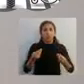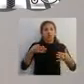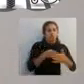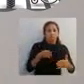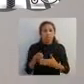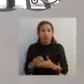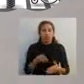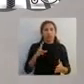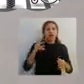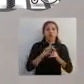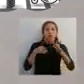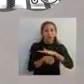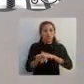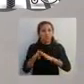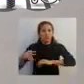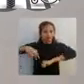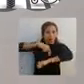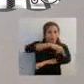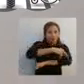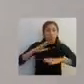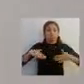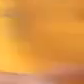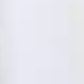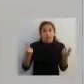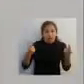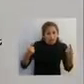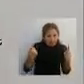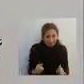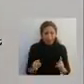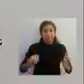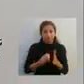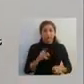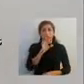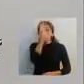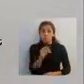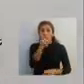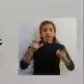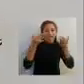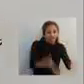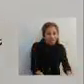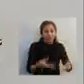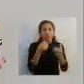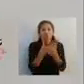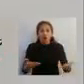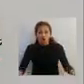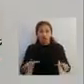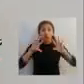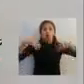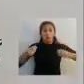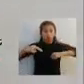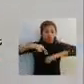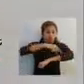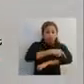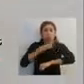la accesibilidad a las veredas y puedes ocasionar accidentes. Jamás coloques objetos que interfieran en las veredas, porque